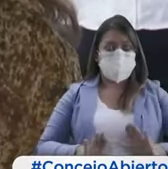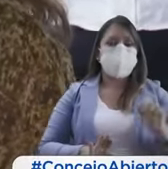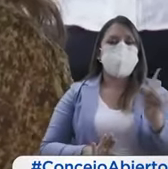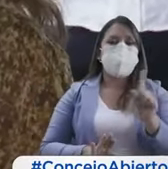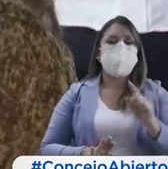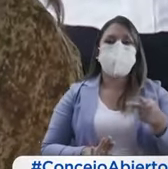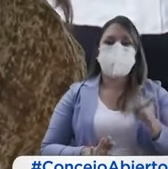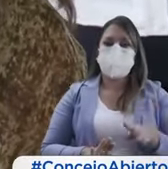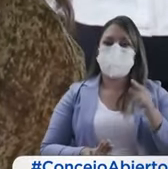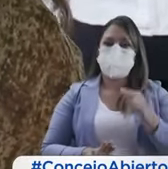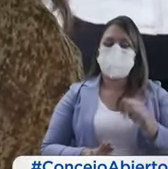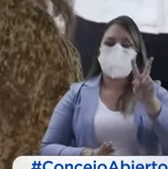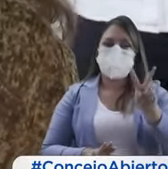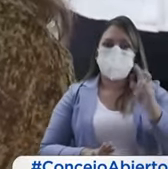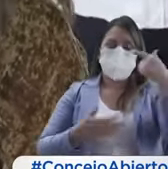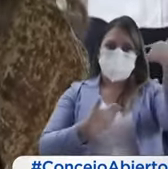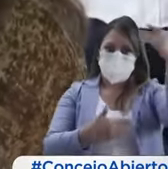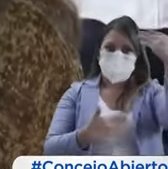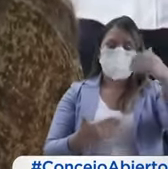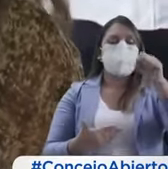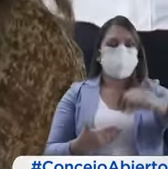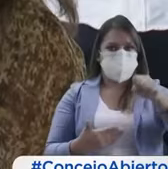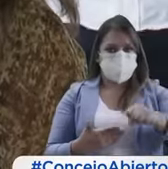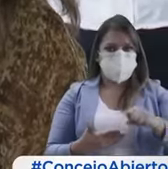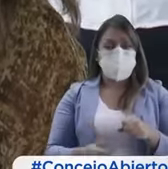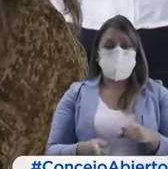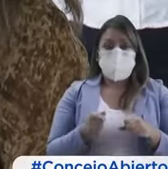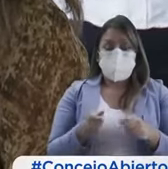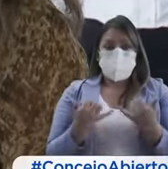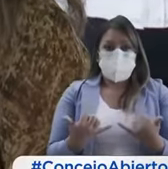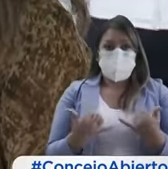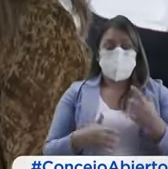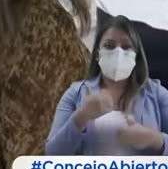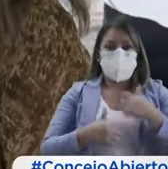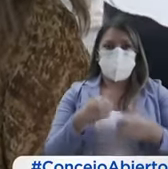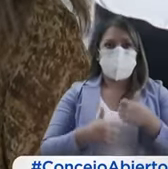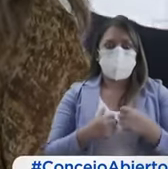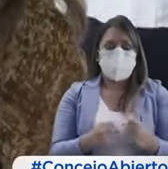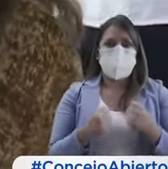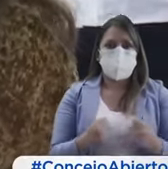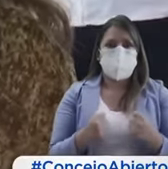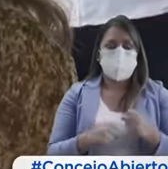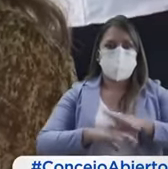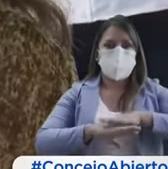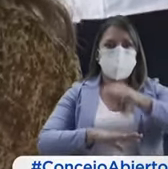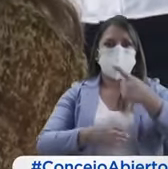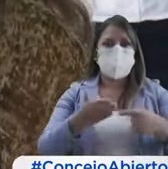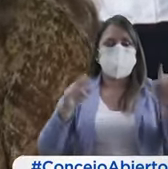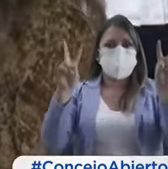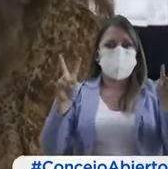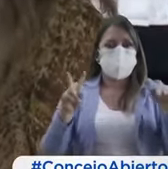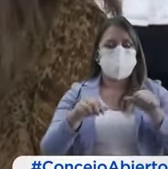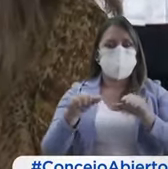actos políticos del Ejecutivo Municipal, y creo que usted ha creado un problema político que afecta la estabilidad administrativa